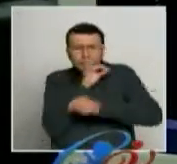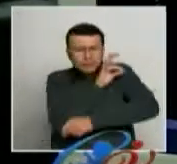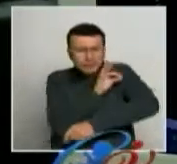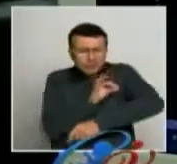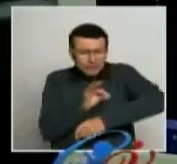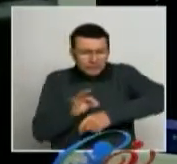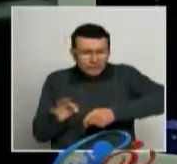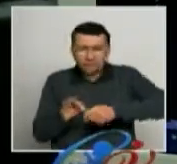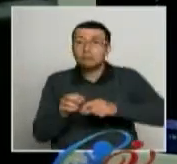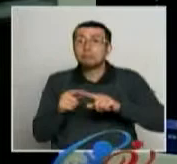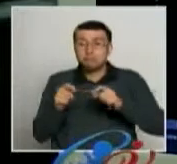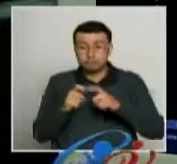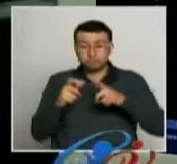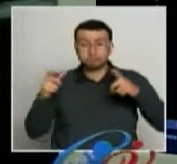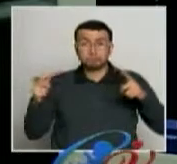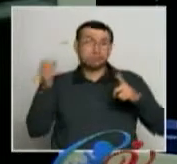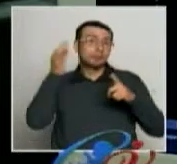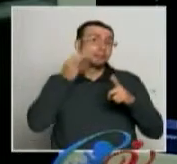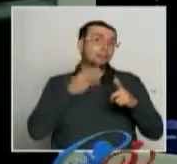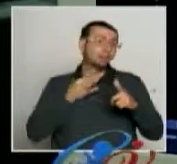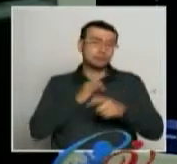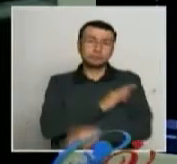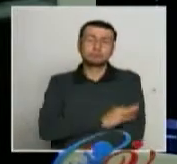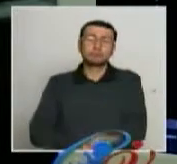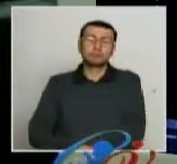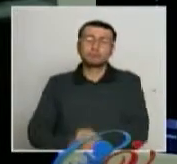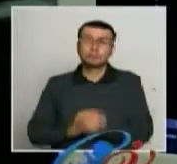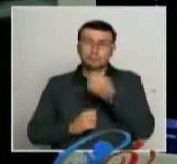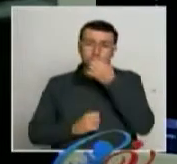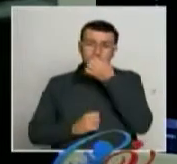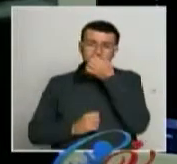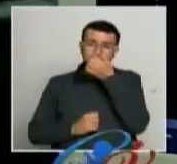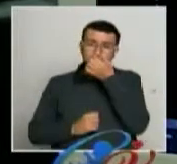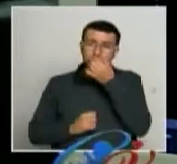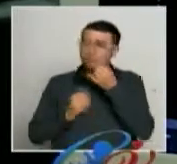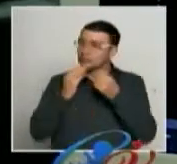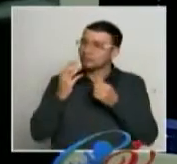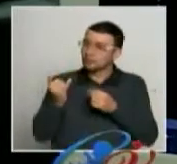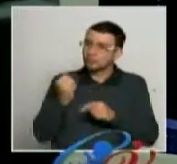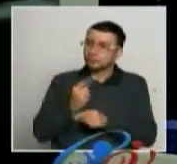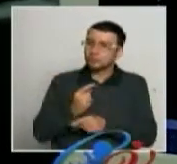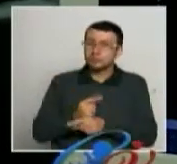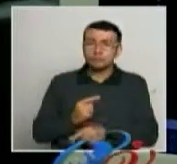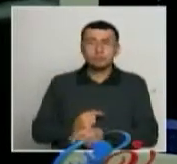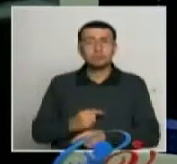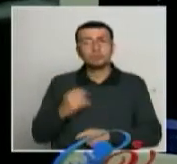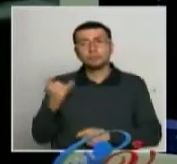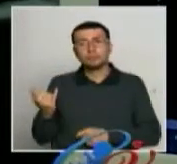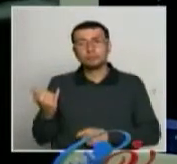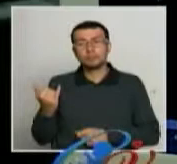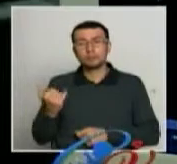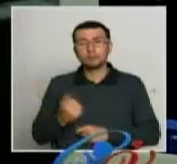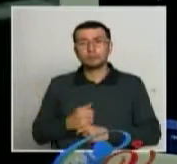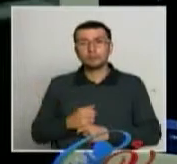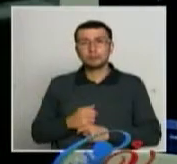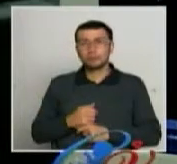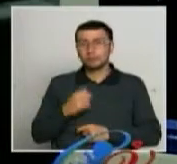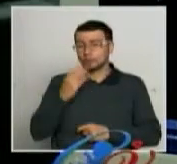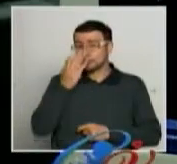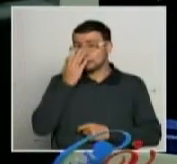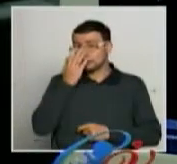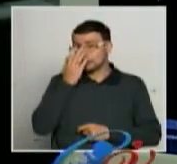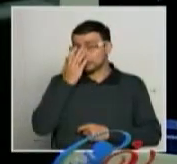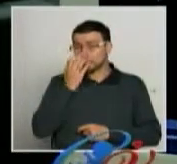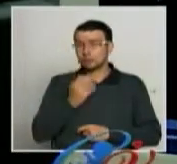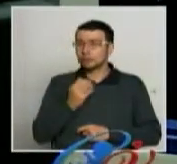los vasos de arriba, ahí se ve. Y hay una prueba que nosotros hacemos, especialmente a este nivel, para determinar con cualquier presión que yo